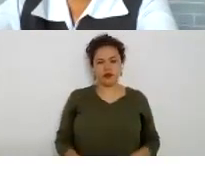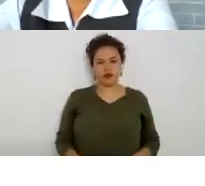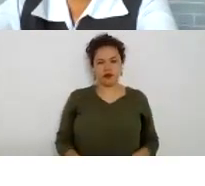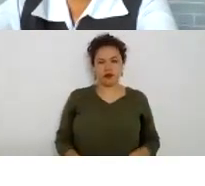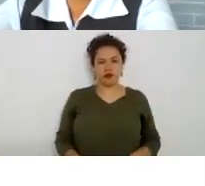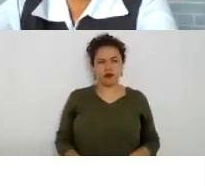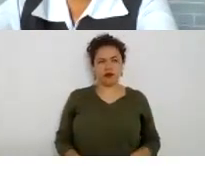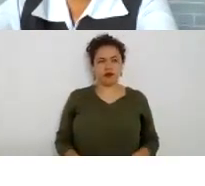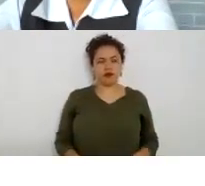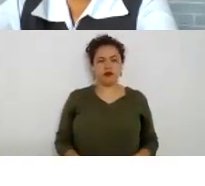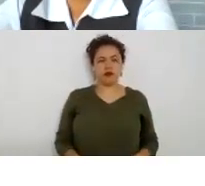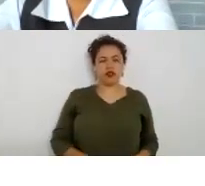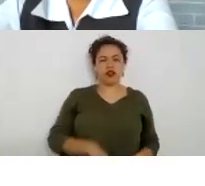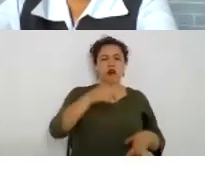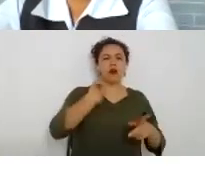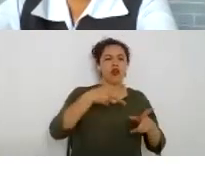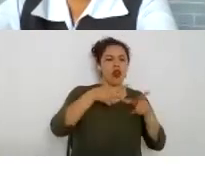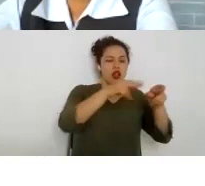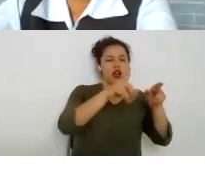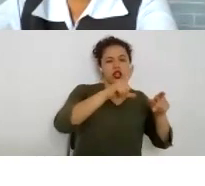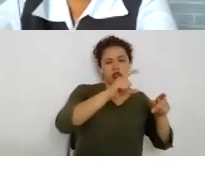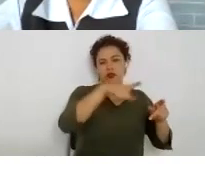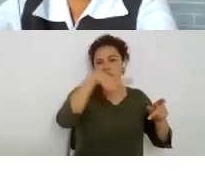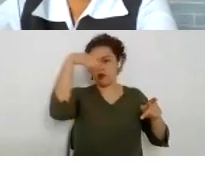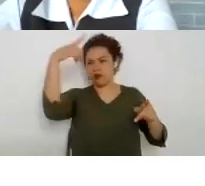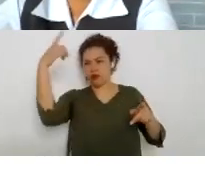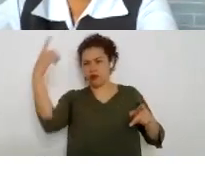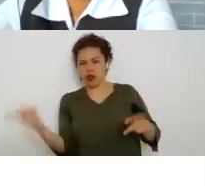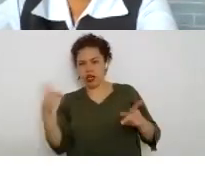1,5 metros aprox y perdí la conciencia en ese tramo. Pero